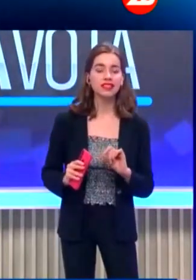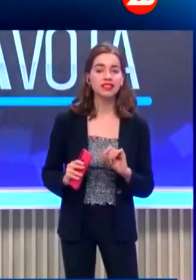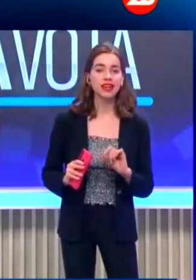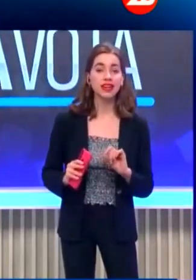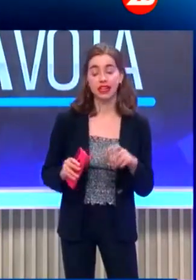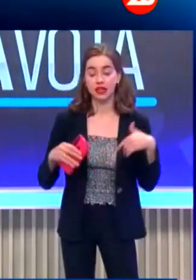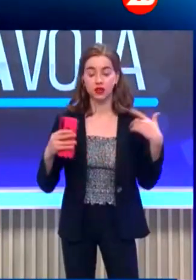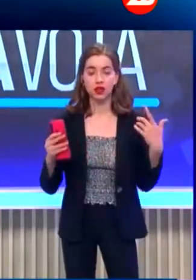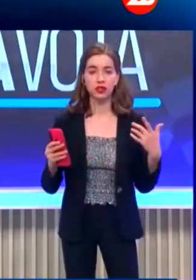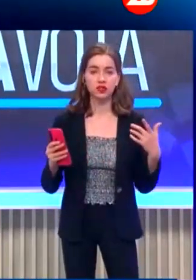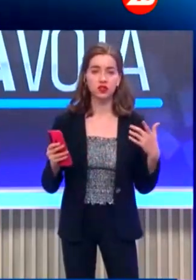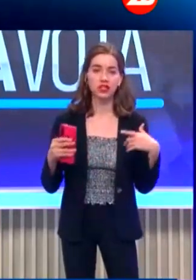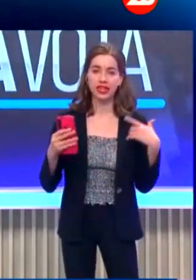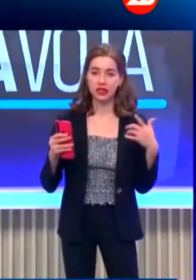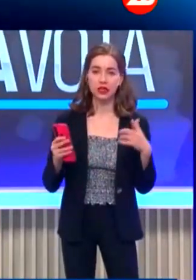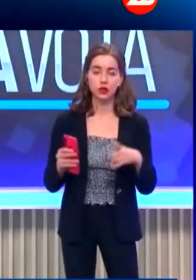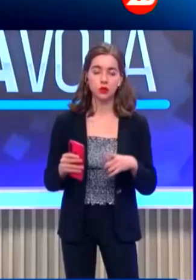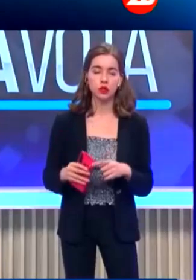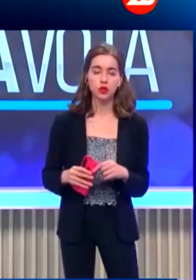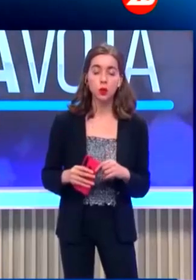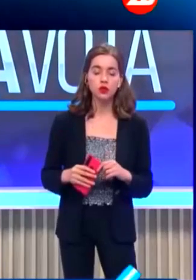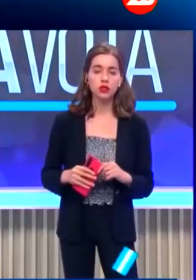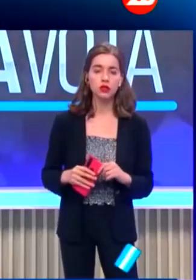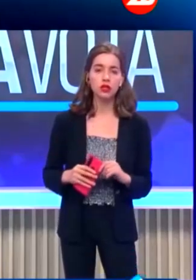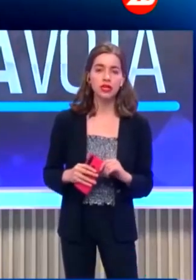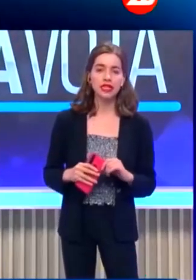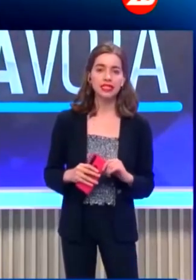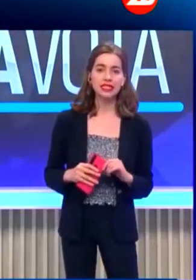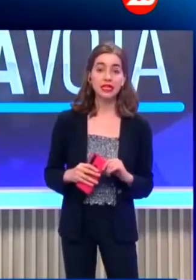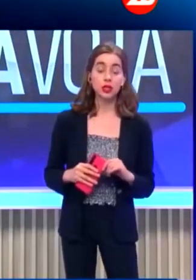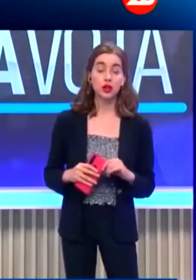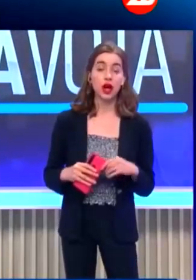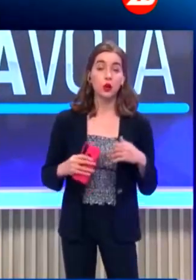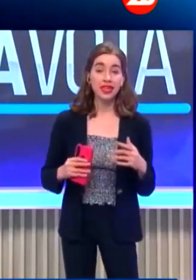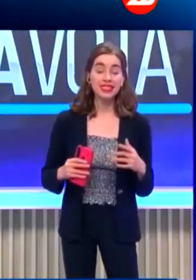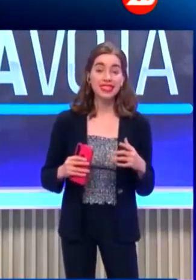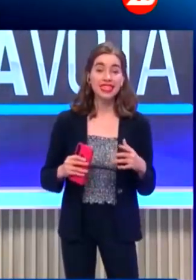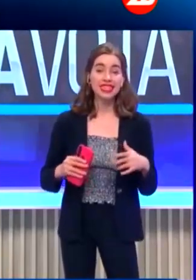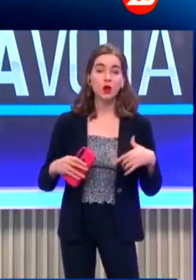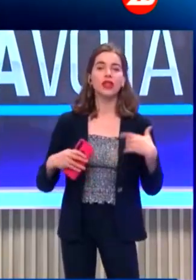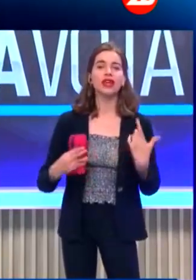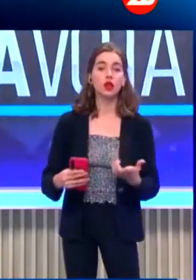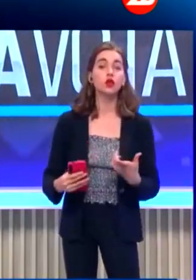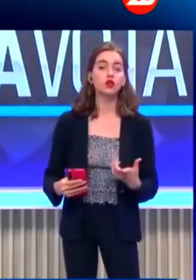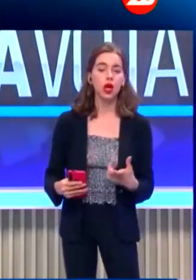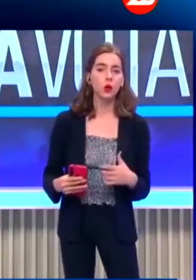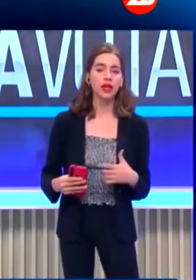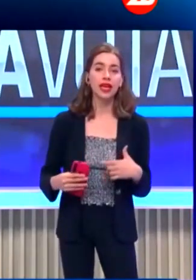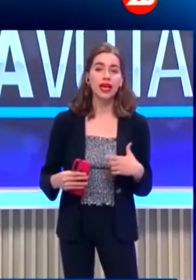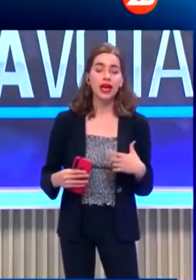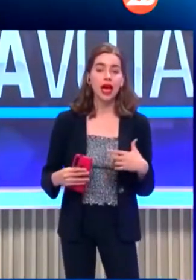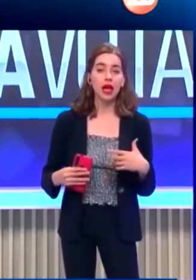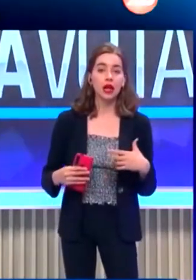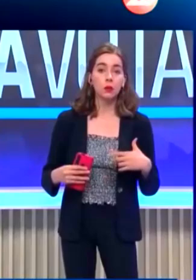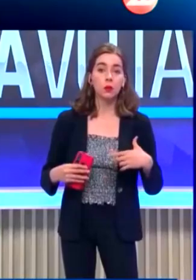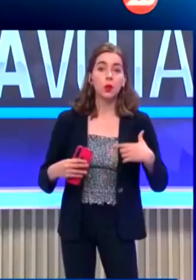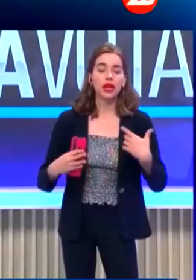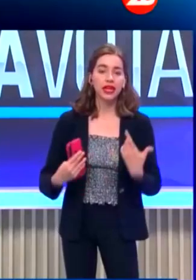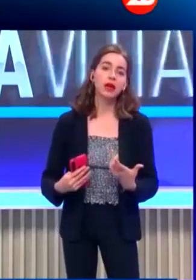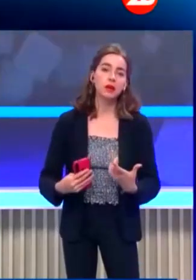que decía, que era de otra persona, cantante, compositor, un músico, que decía, bueno, a cuidarse y a cuidar al otro, al cuidar